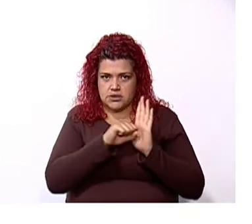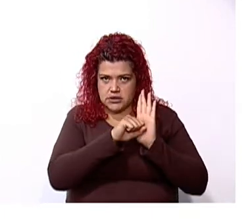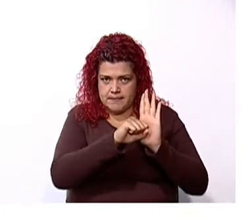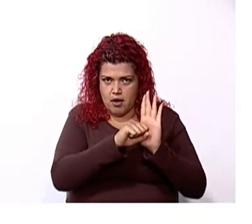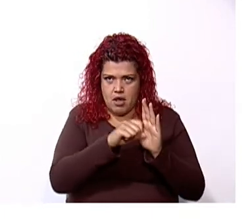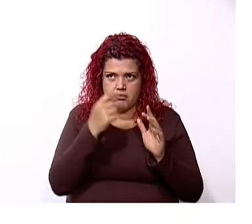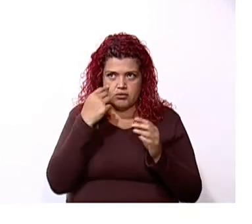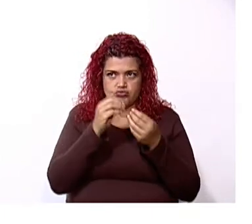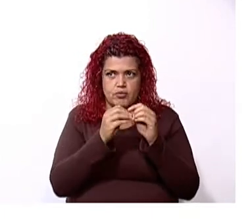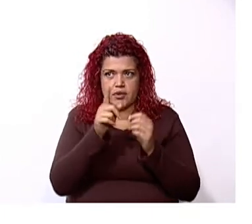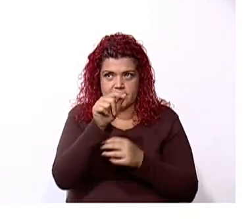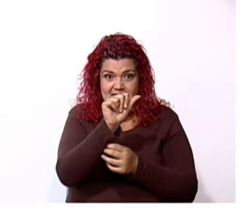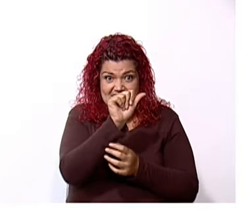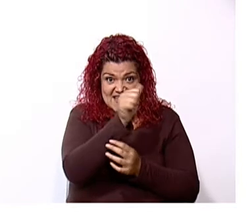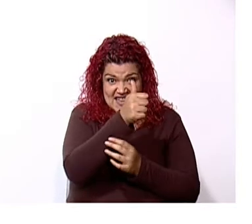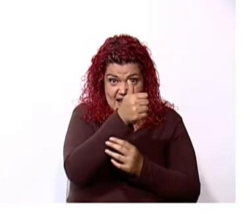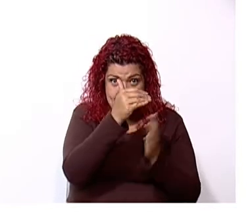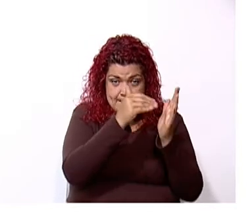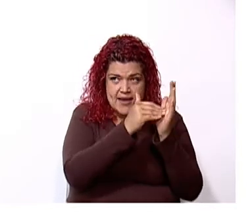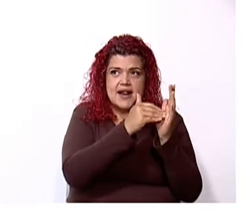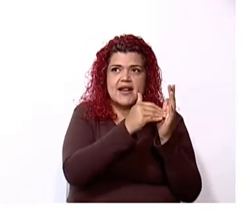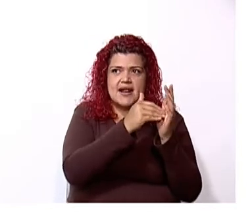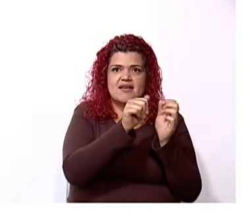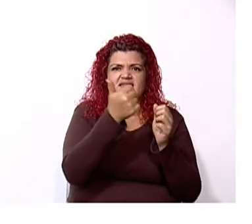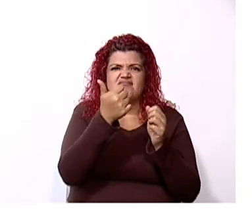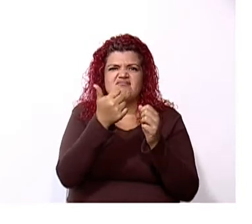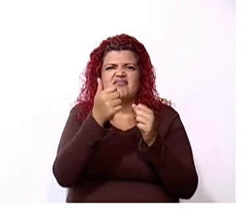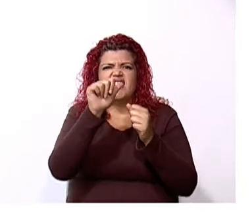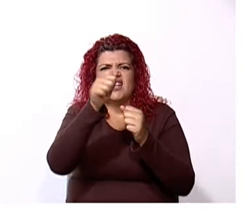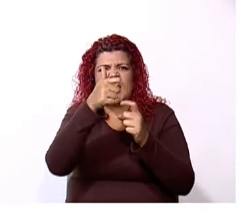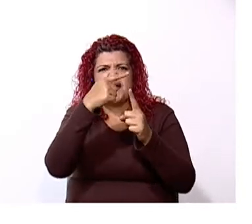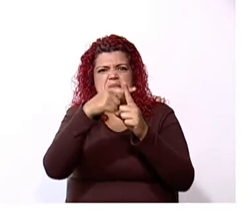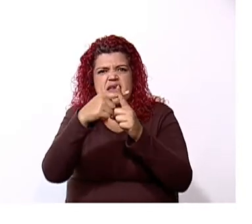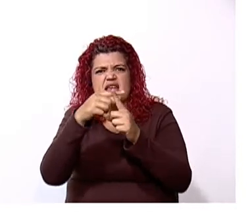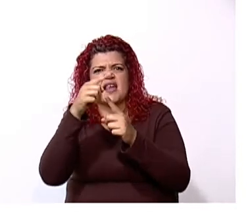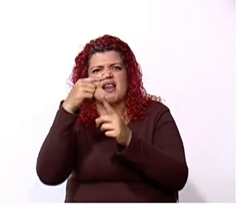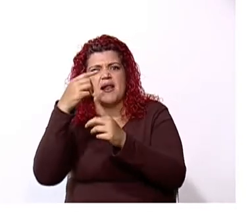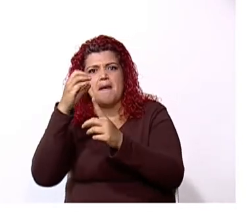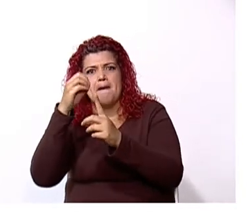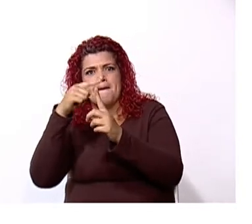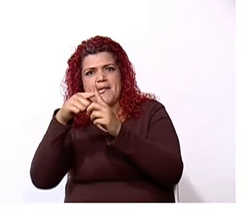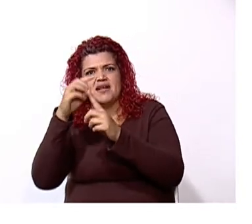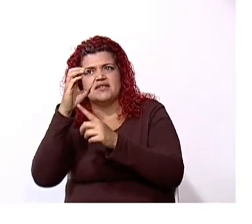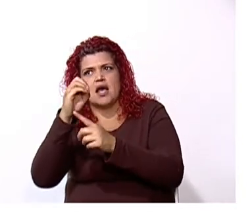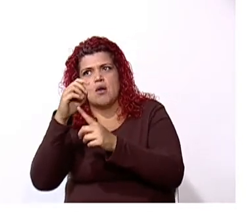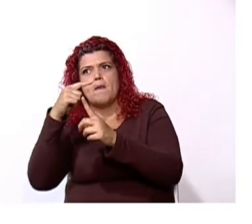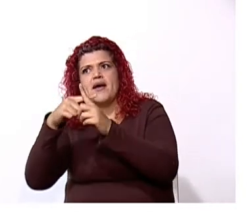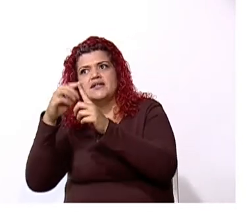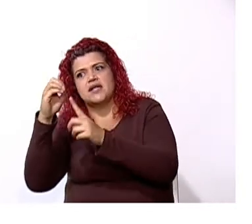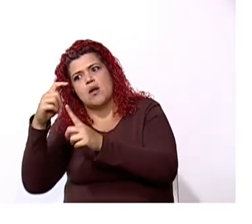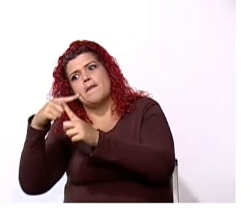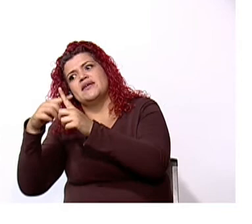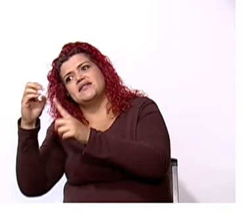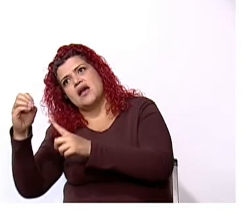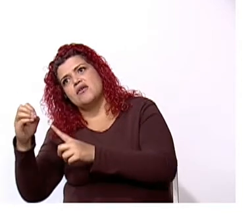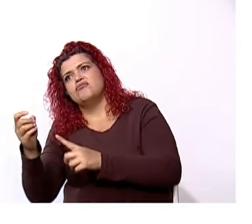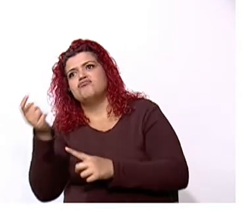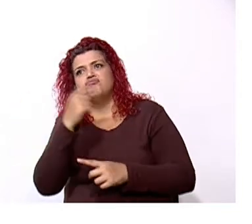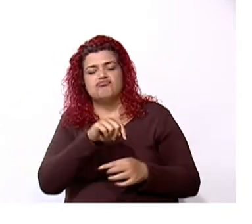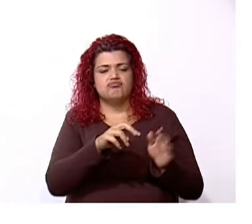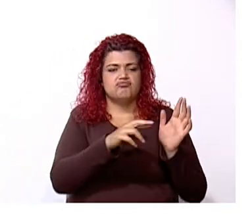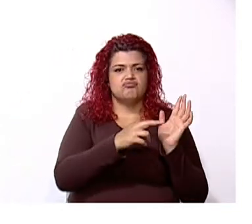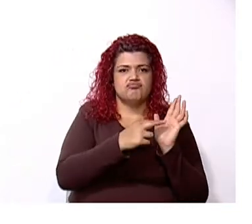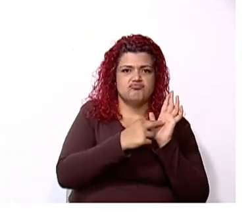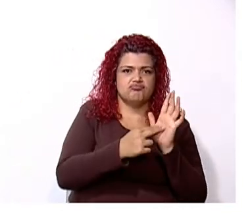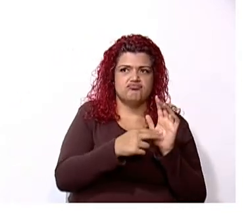10.000. Descomposición aditiva, 10.000 más 0 más 0 más 0 más 0. Y su representación